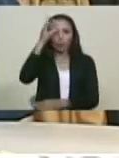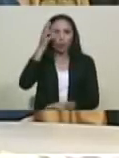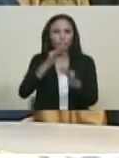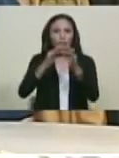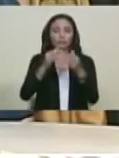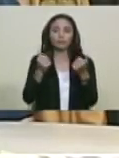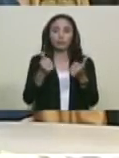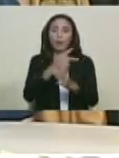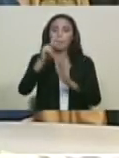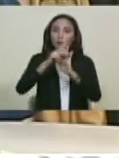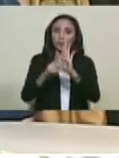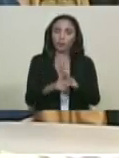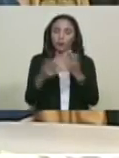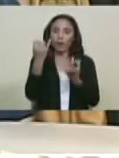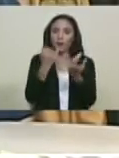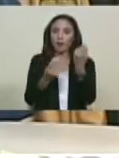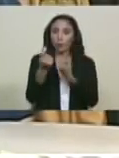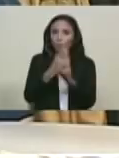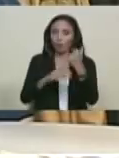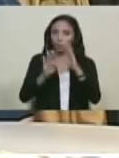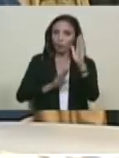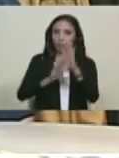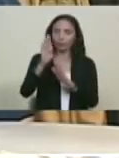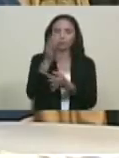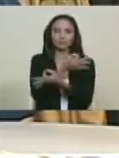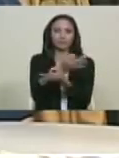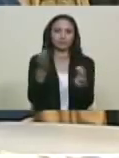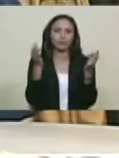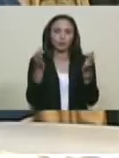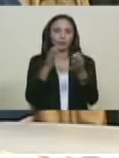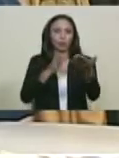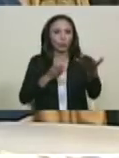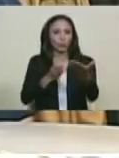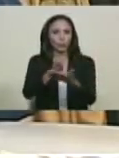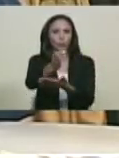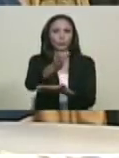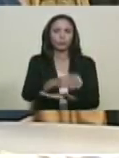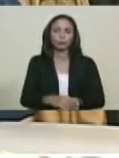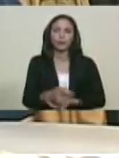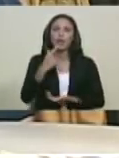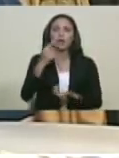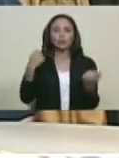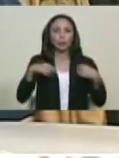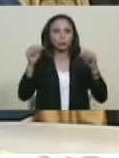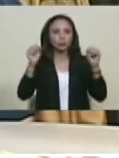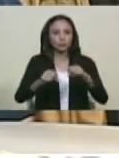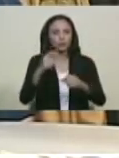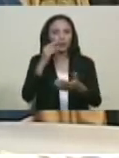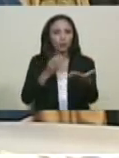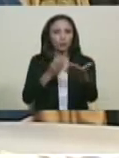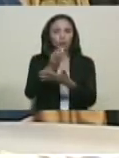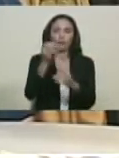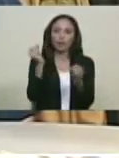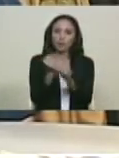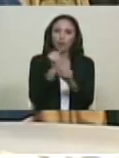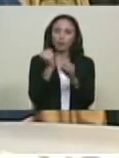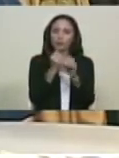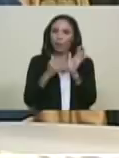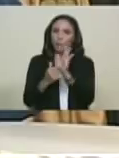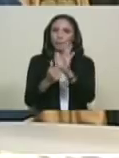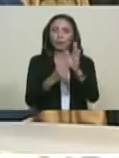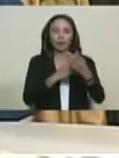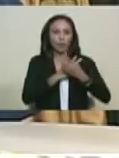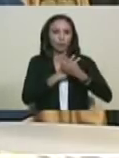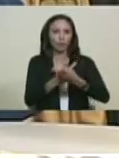este programa de recuperación económica tenga éxito absoluta asilo garantizaremos con nuestro trabajo y nuestra buena